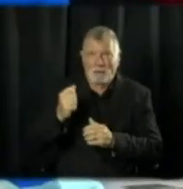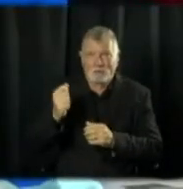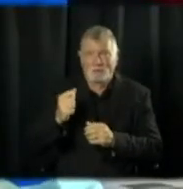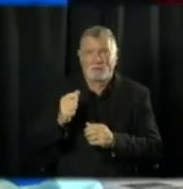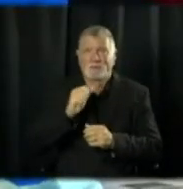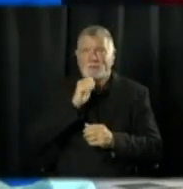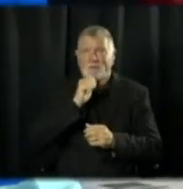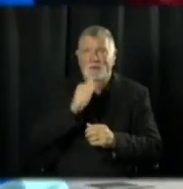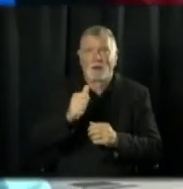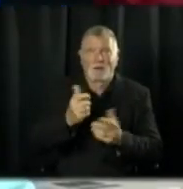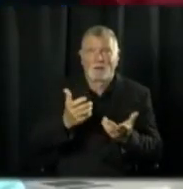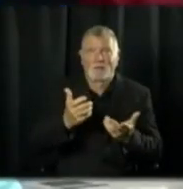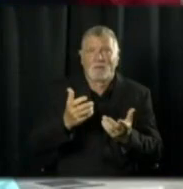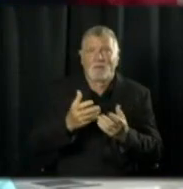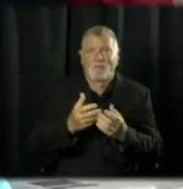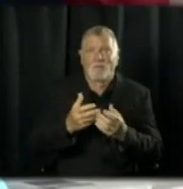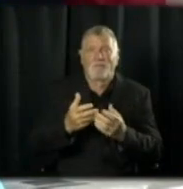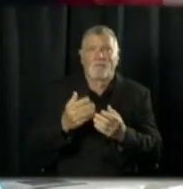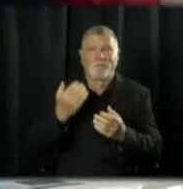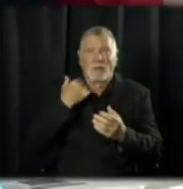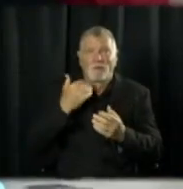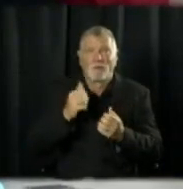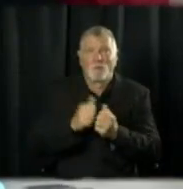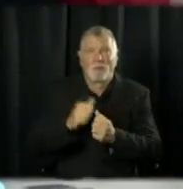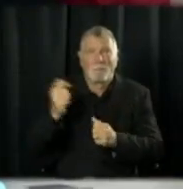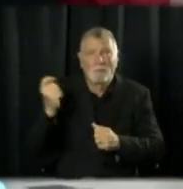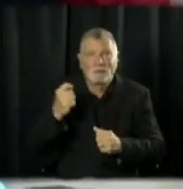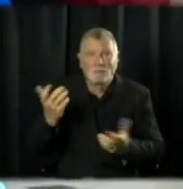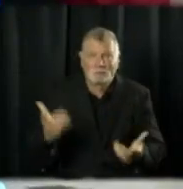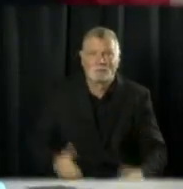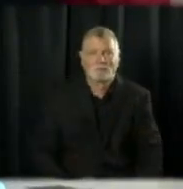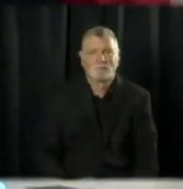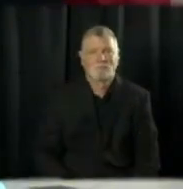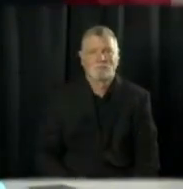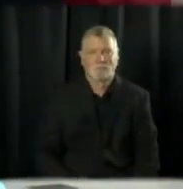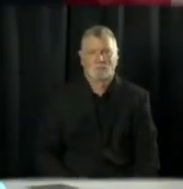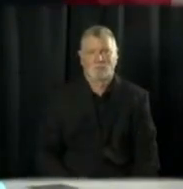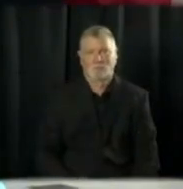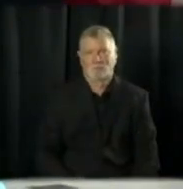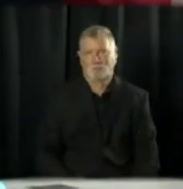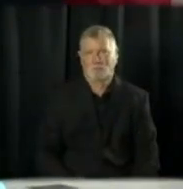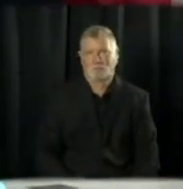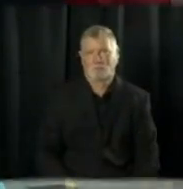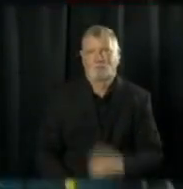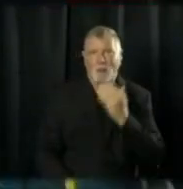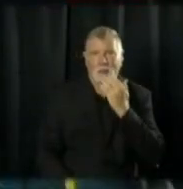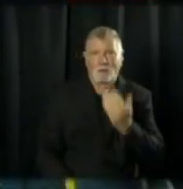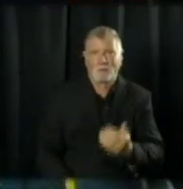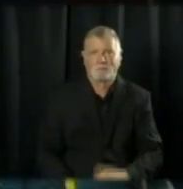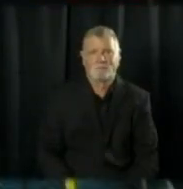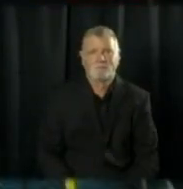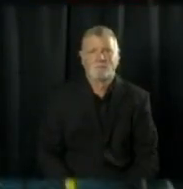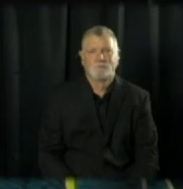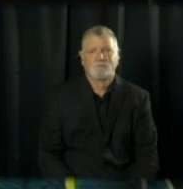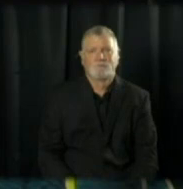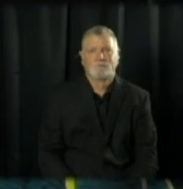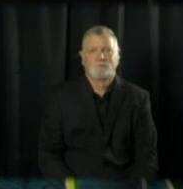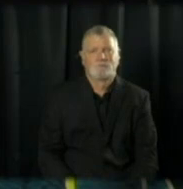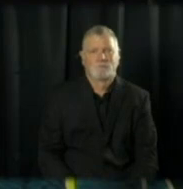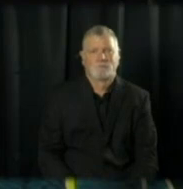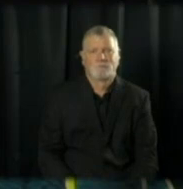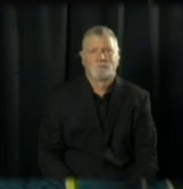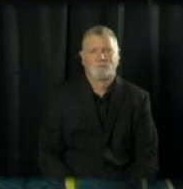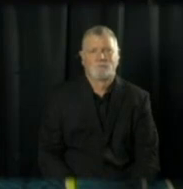la pensión, que no va a ser insolvente y no irá a la bancarrota. Muchas gracias. Thank you very much. Gracias.